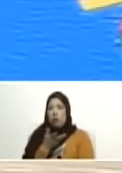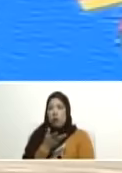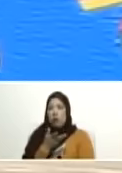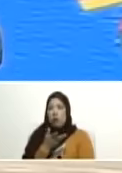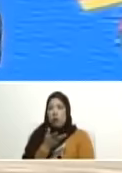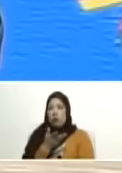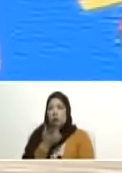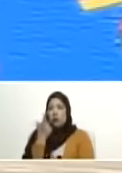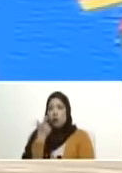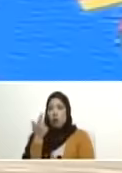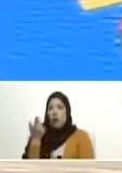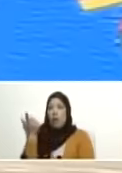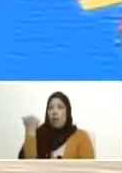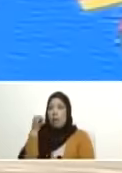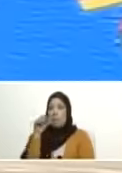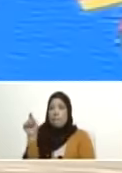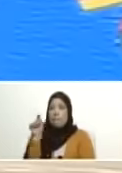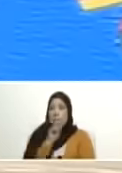como lo había hecho en el pasado,